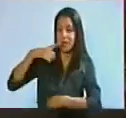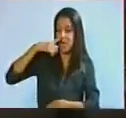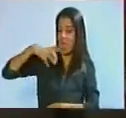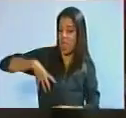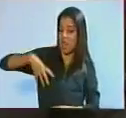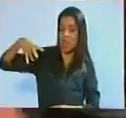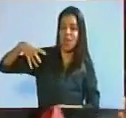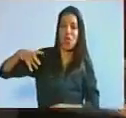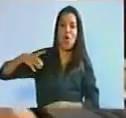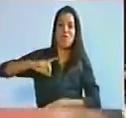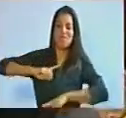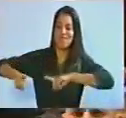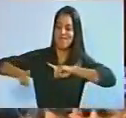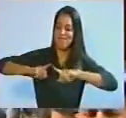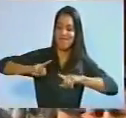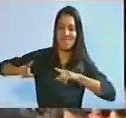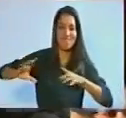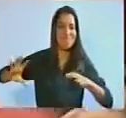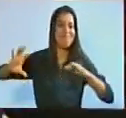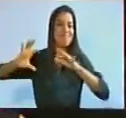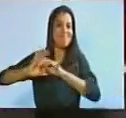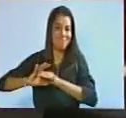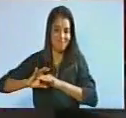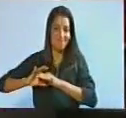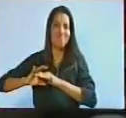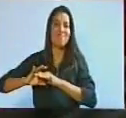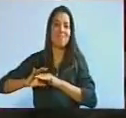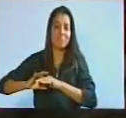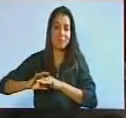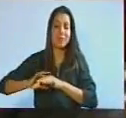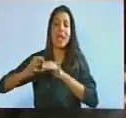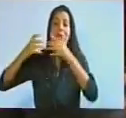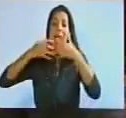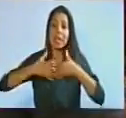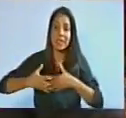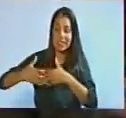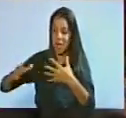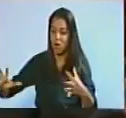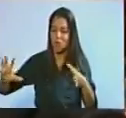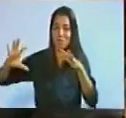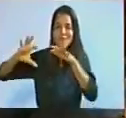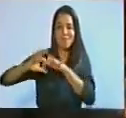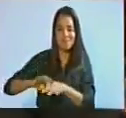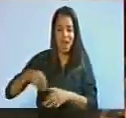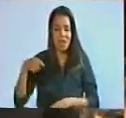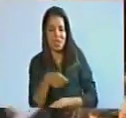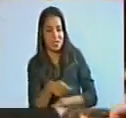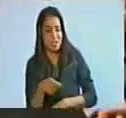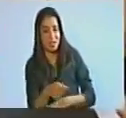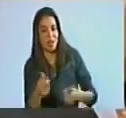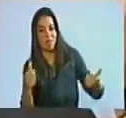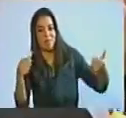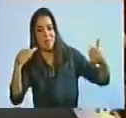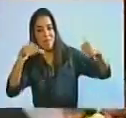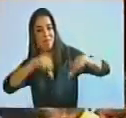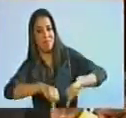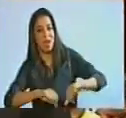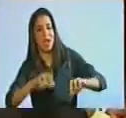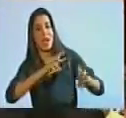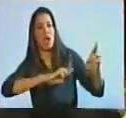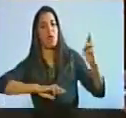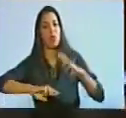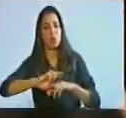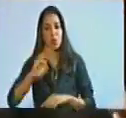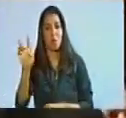venezolana, aliados, asociados con los intereses imperiales que intentan destruir el proyecto revolucionario